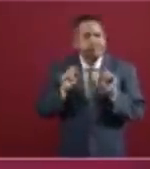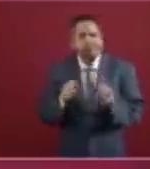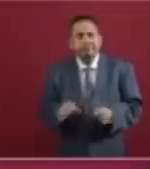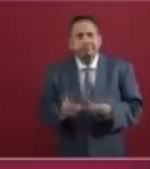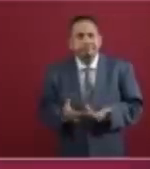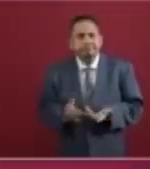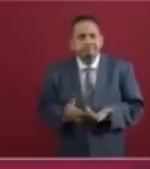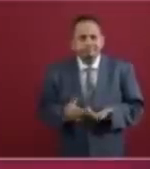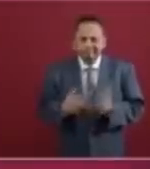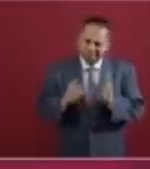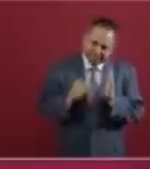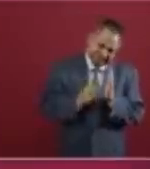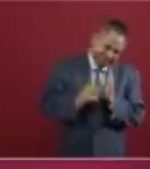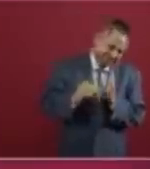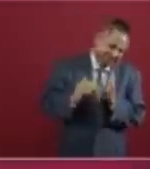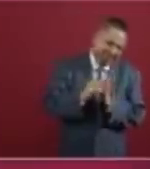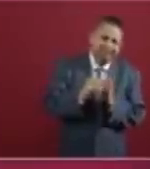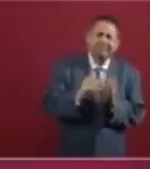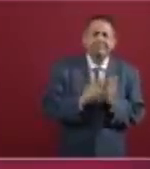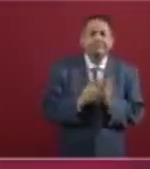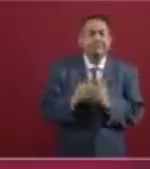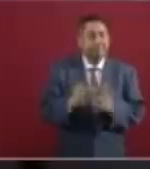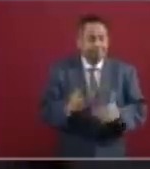que son millones.